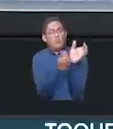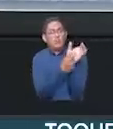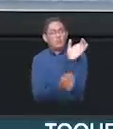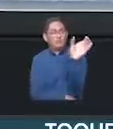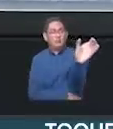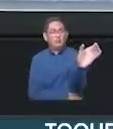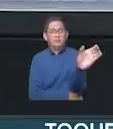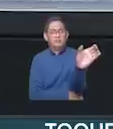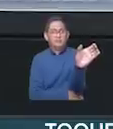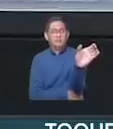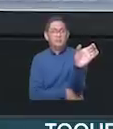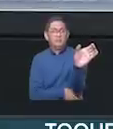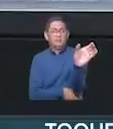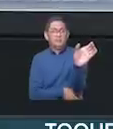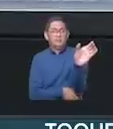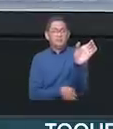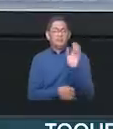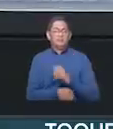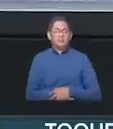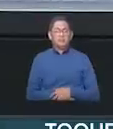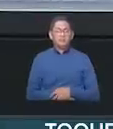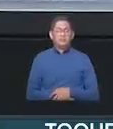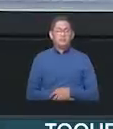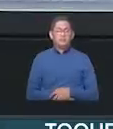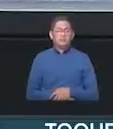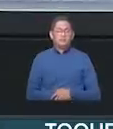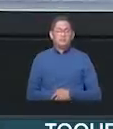por la autoridad competente